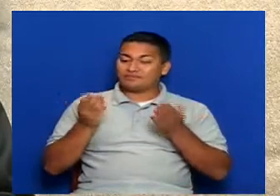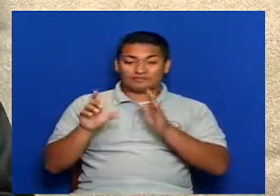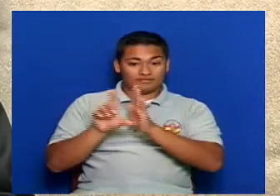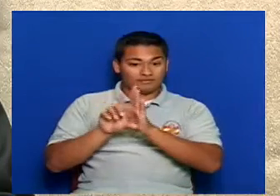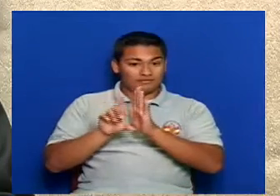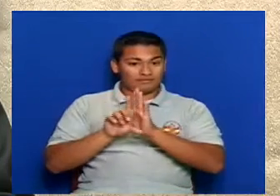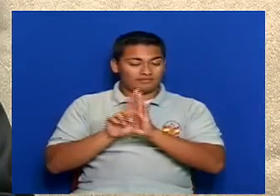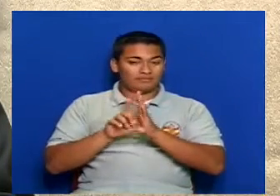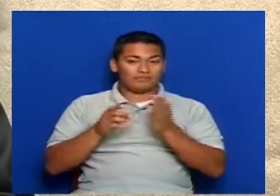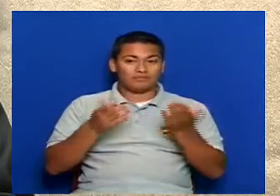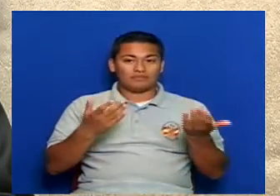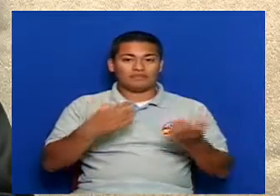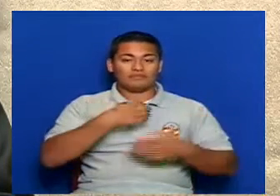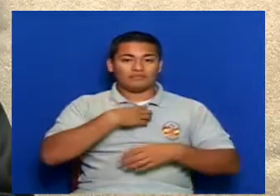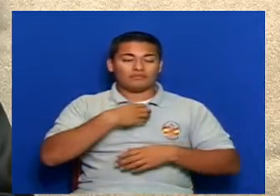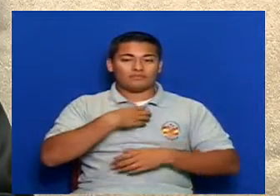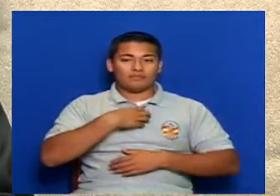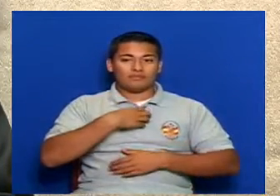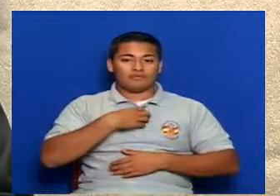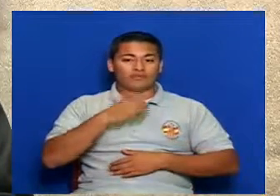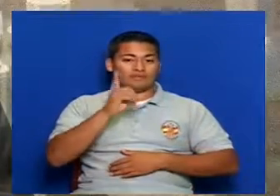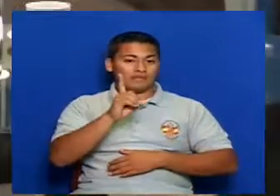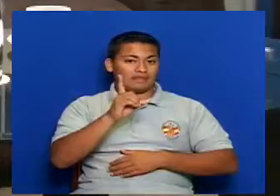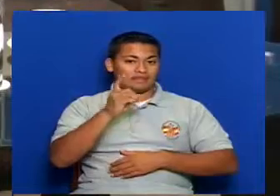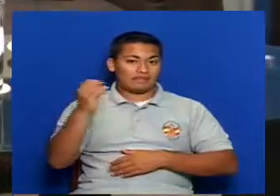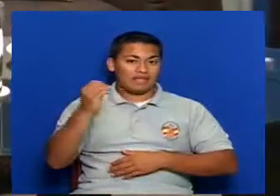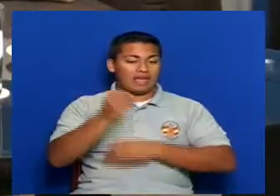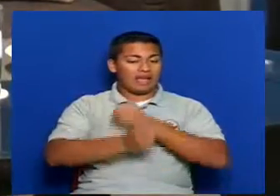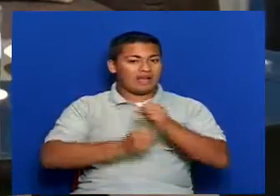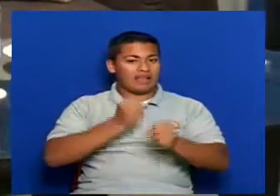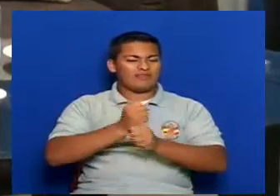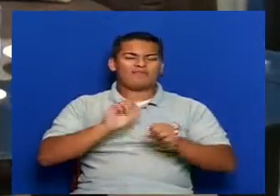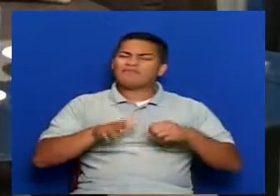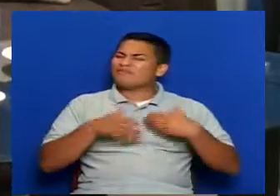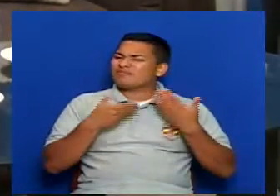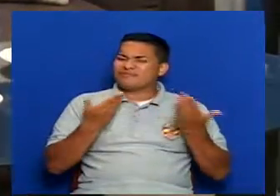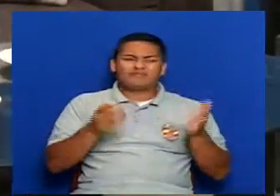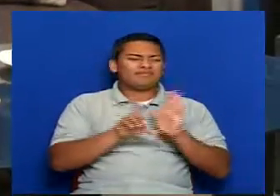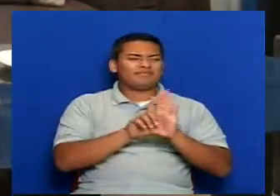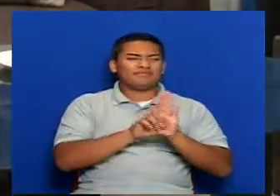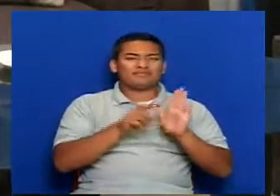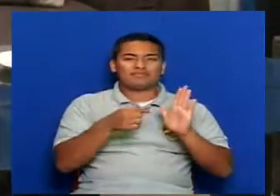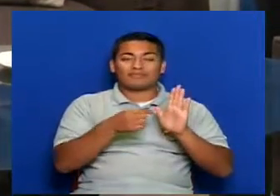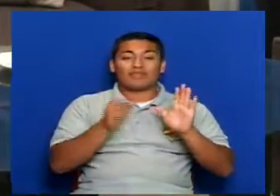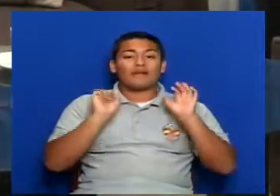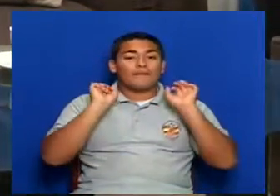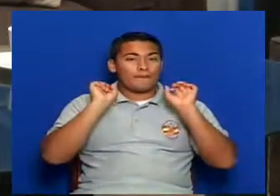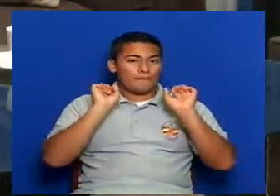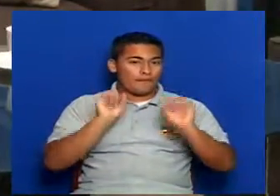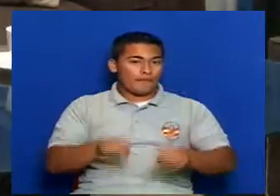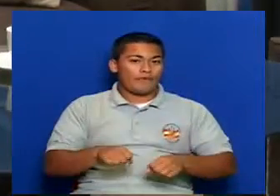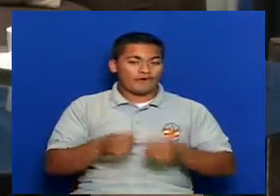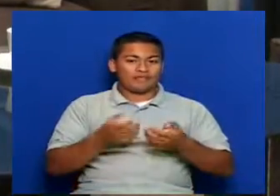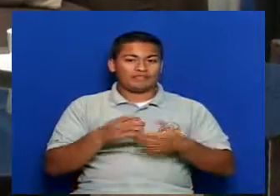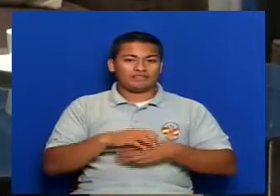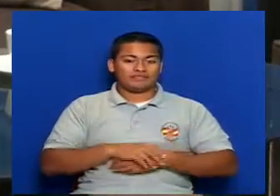ley de verdad que daba diez diez años para este este periodo de poder